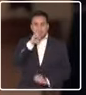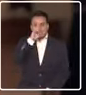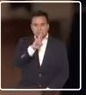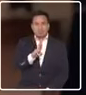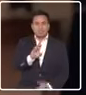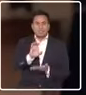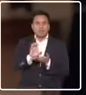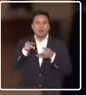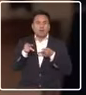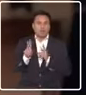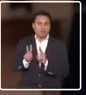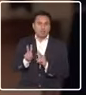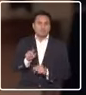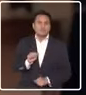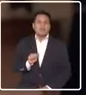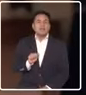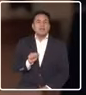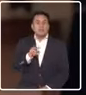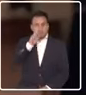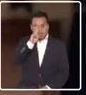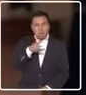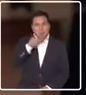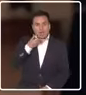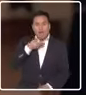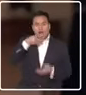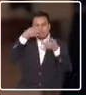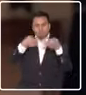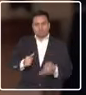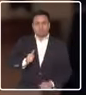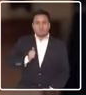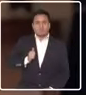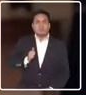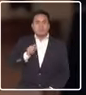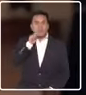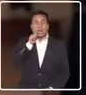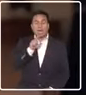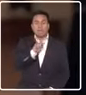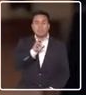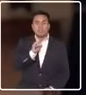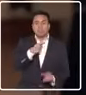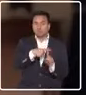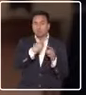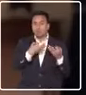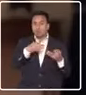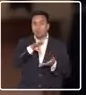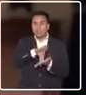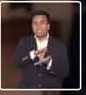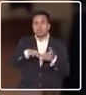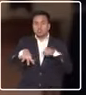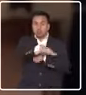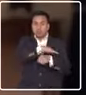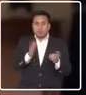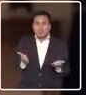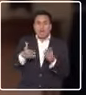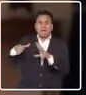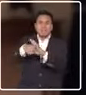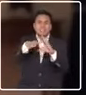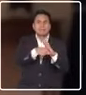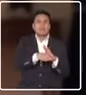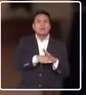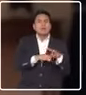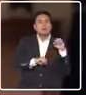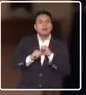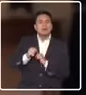respetuoso del Estado derecho y es que respetar la palabra empeñada es un activo de nuestro país y una condición necesaria para prom alianzas